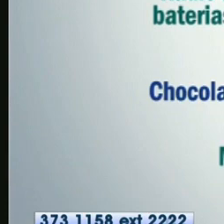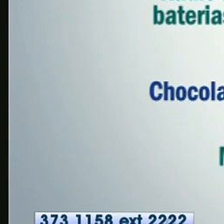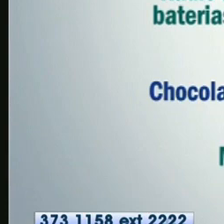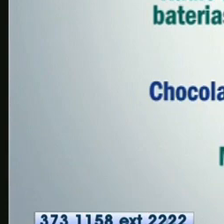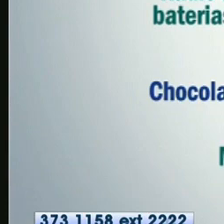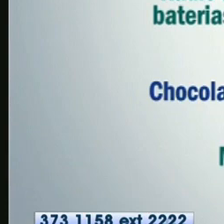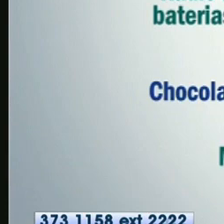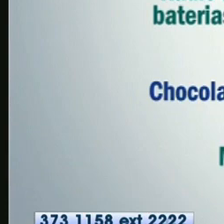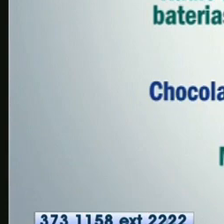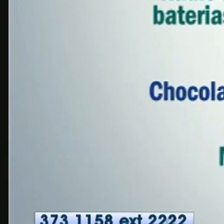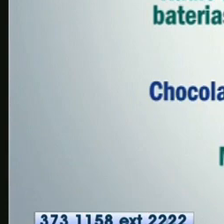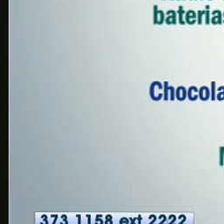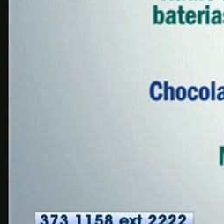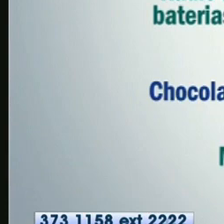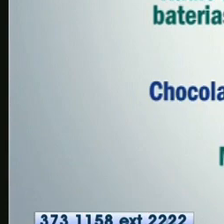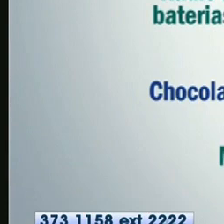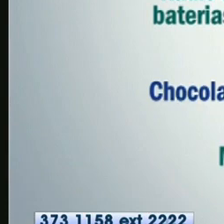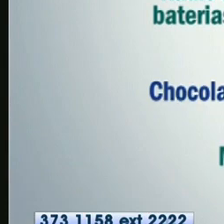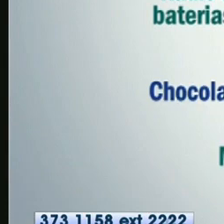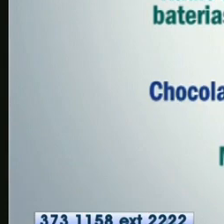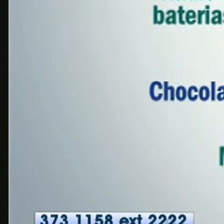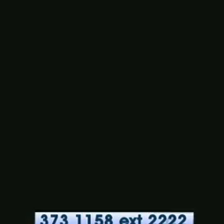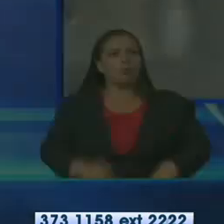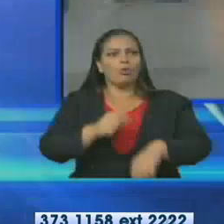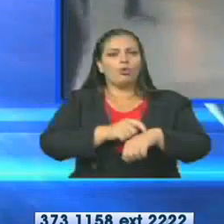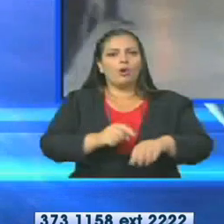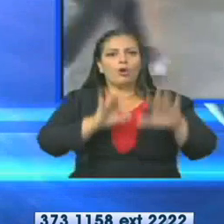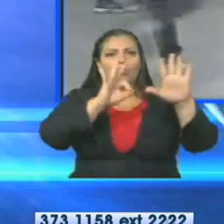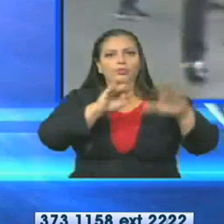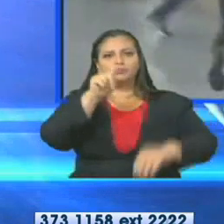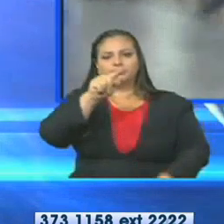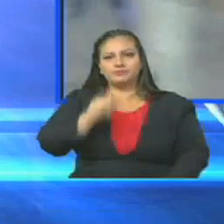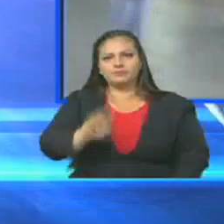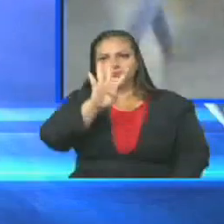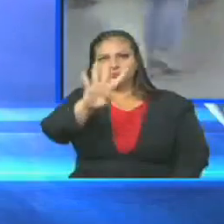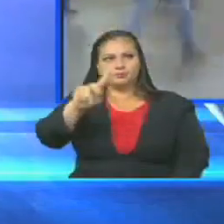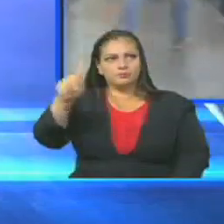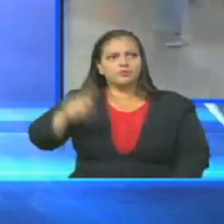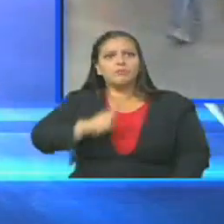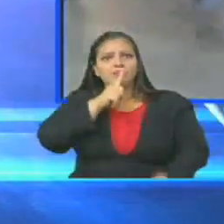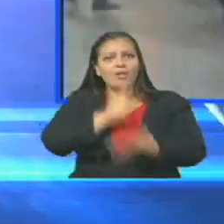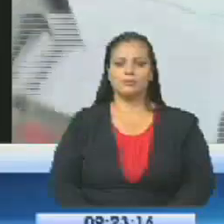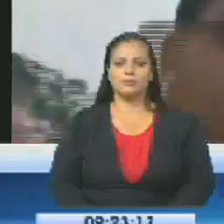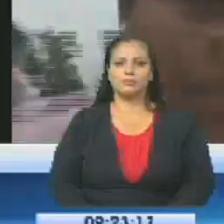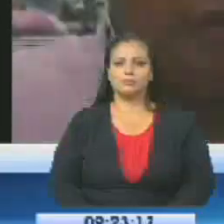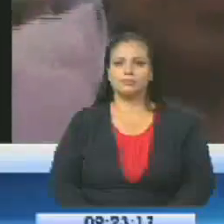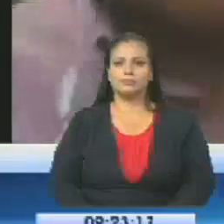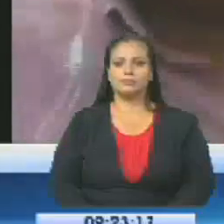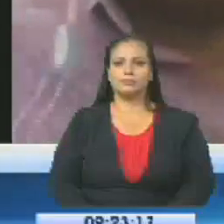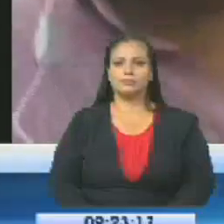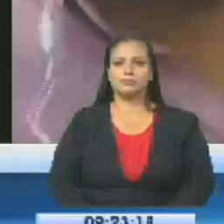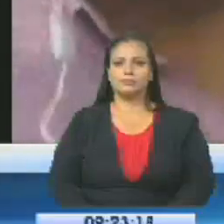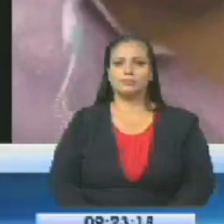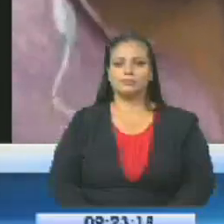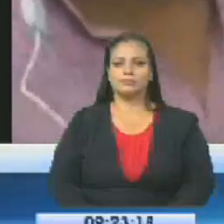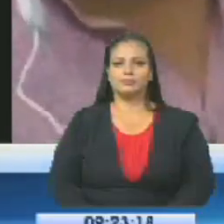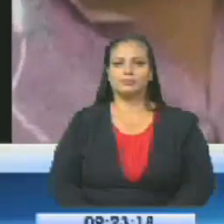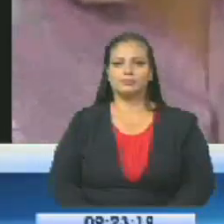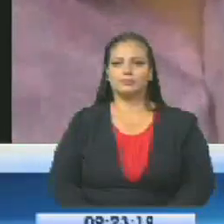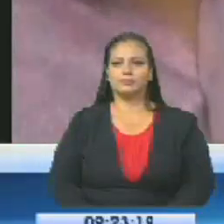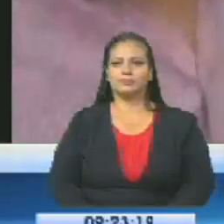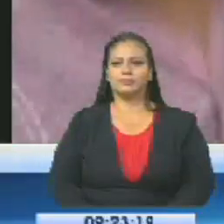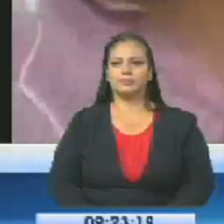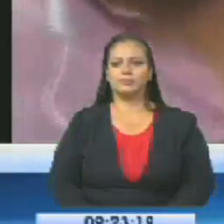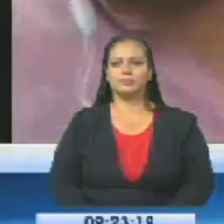cereales. 8 de la mañana y 41 minutos en un movimiento telúrico. Sismo que se sintió así. Estamos